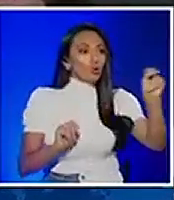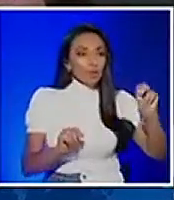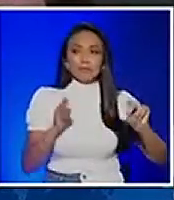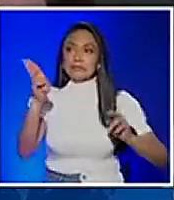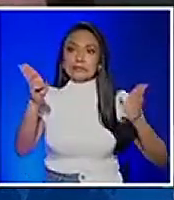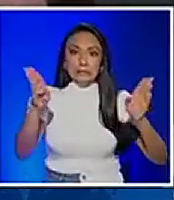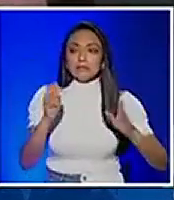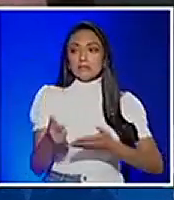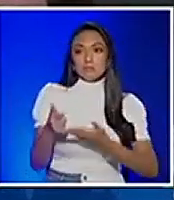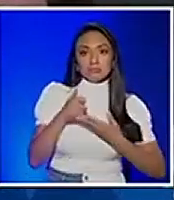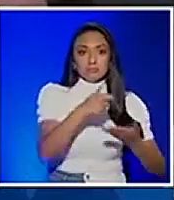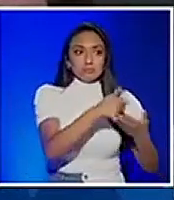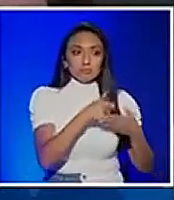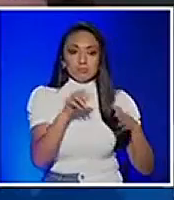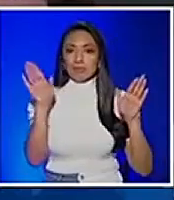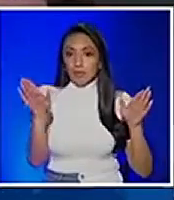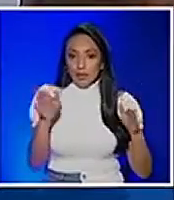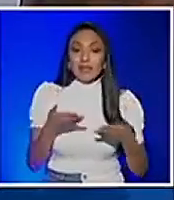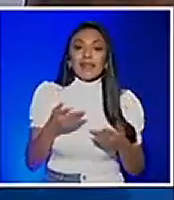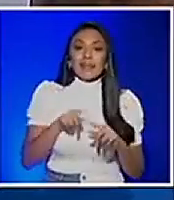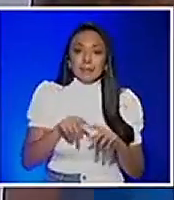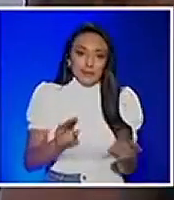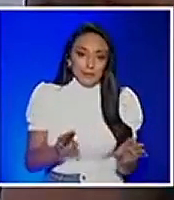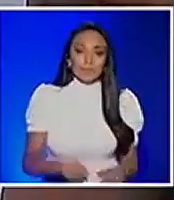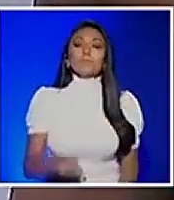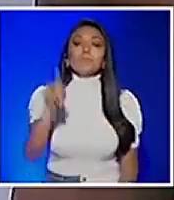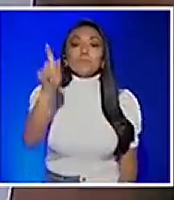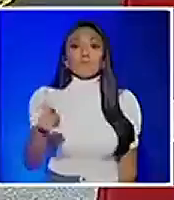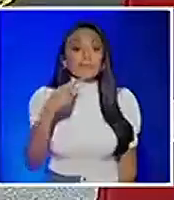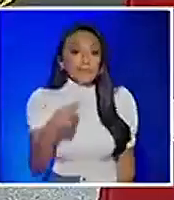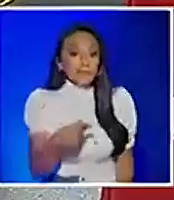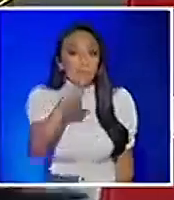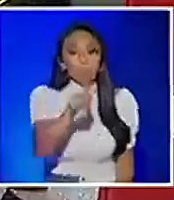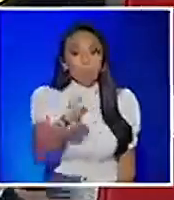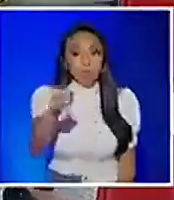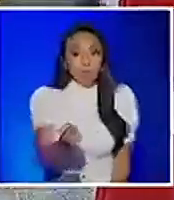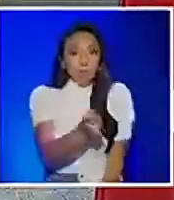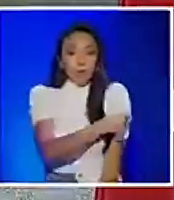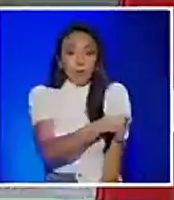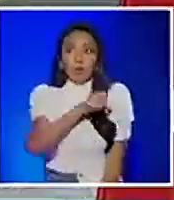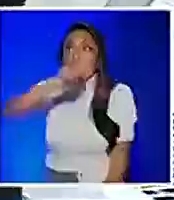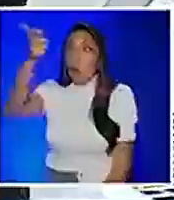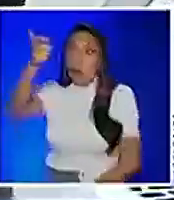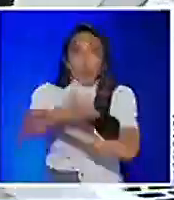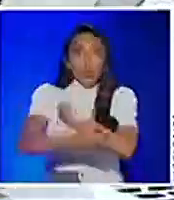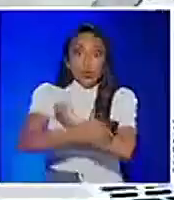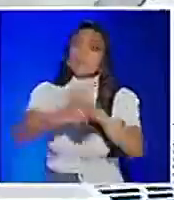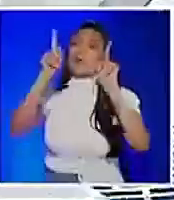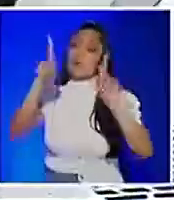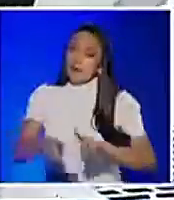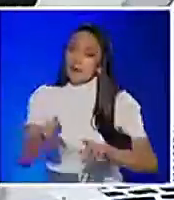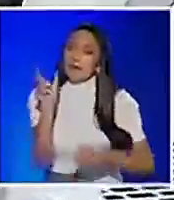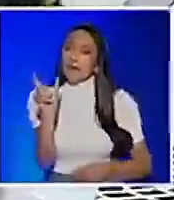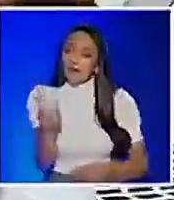Distrito Norte, en dependencia de la ubicación. La funcionaria recuerda que las personas que se han vacunado en el exterior deberán presentar el carnet